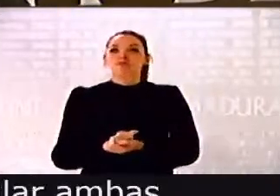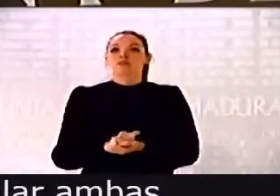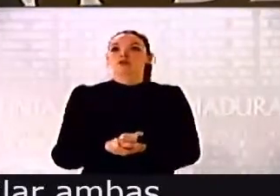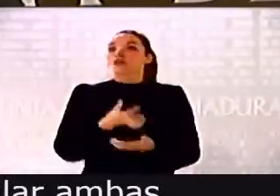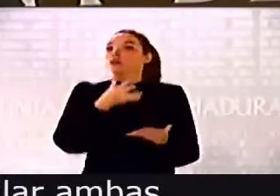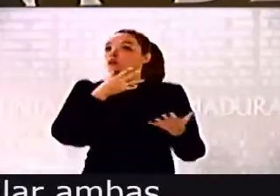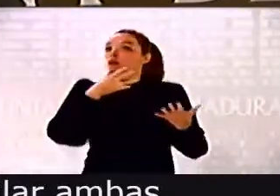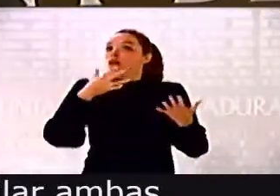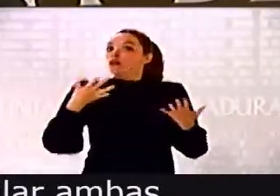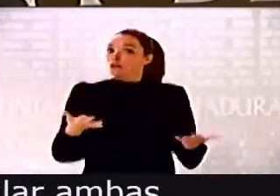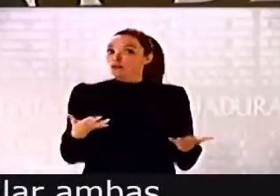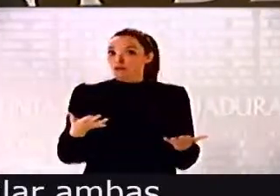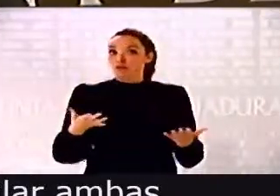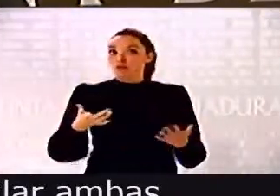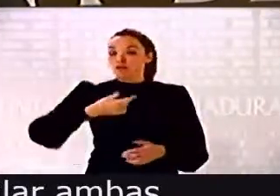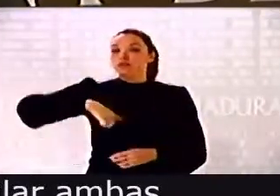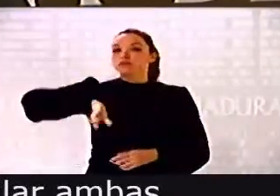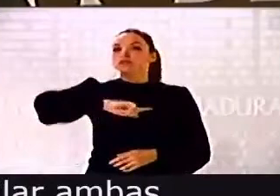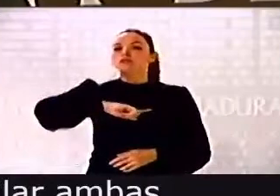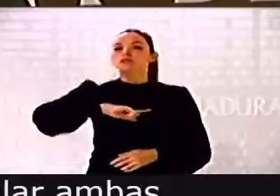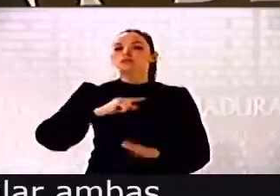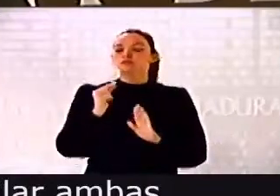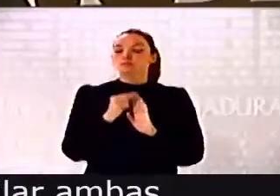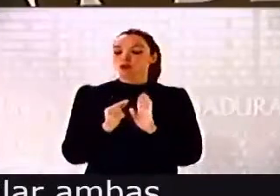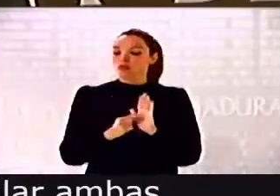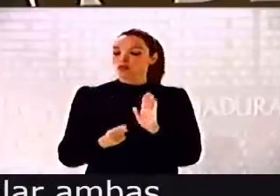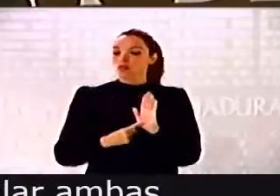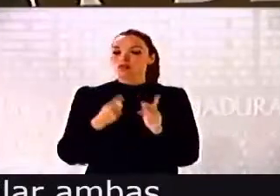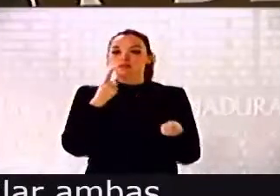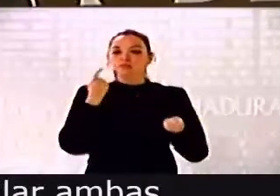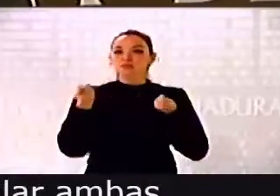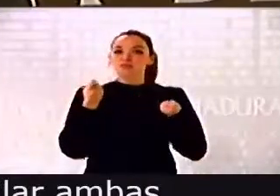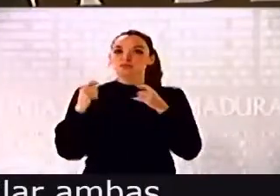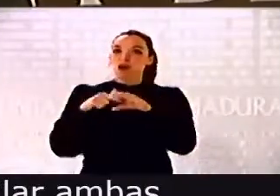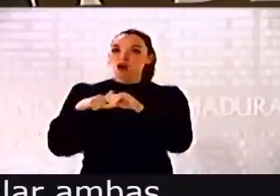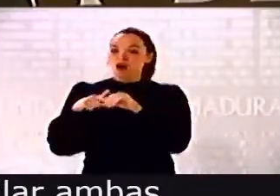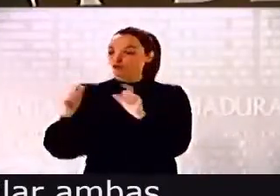vamos a proceder a adoptar medidas de control de aforos